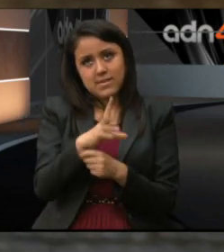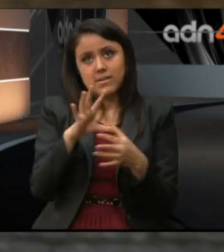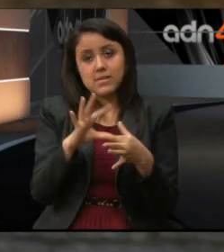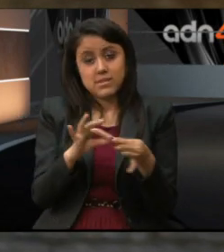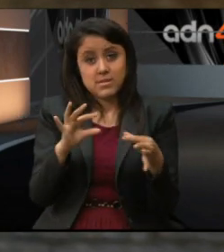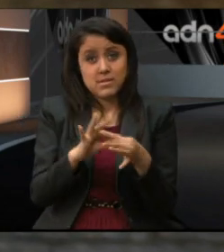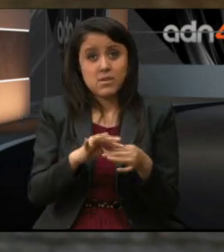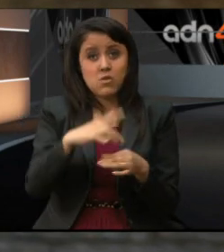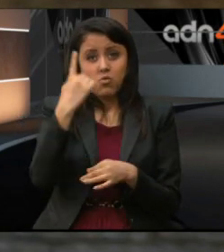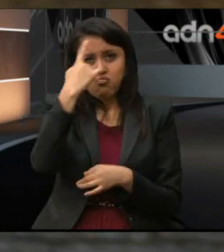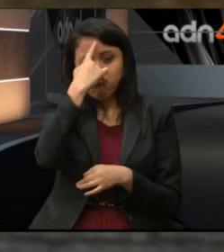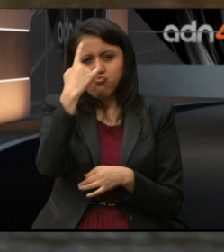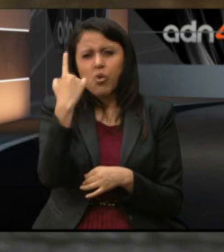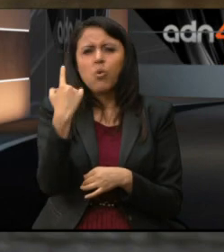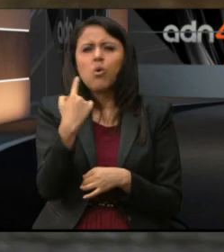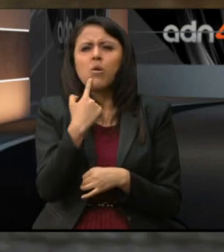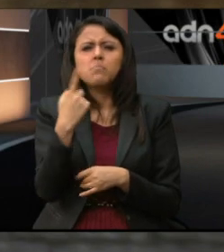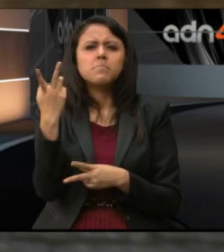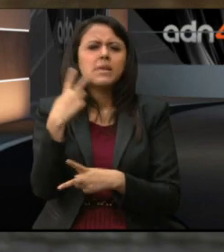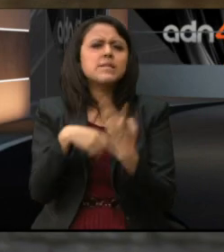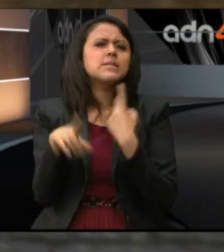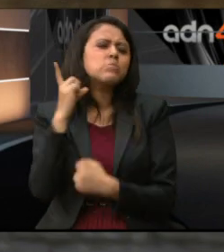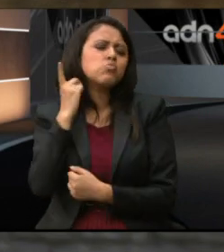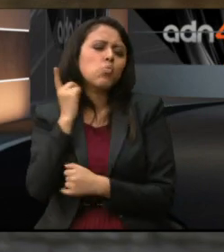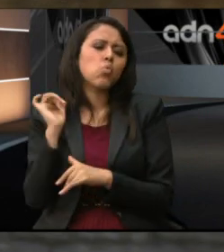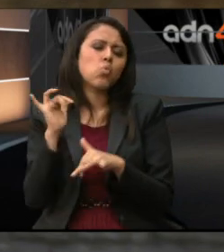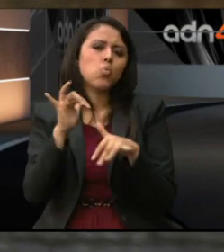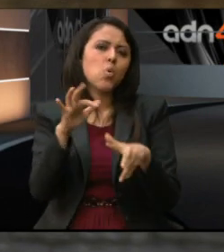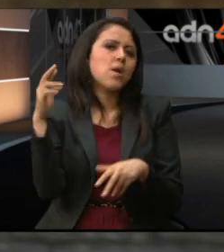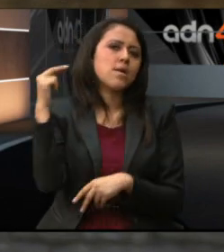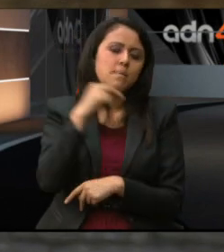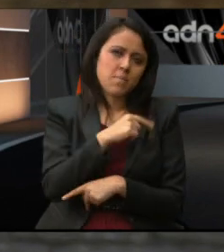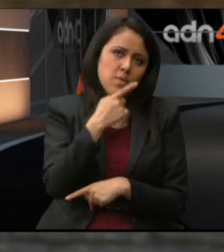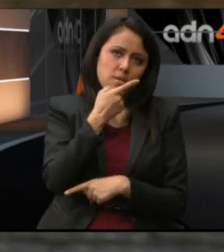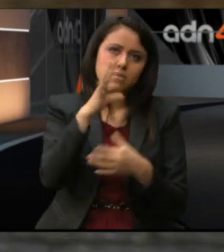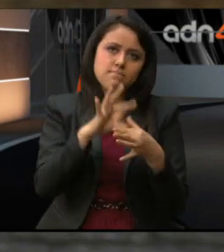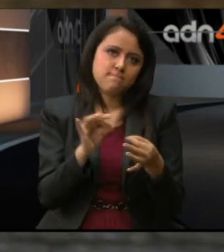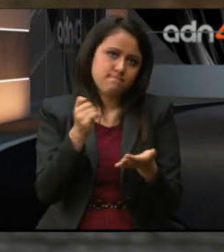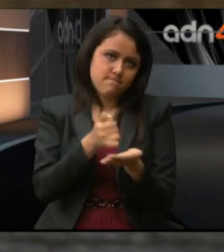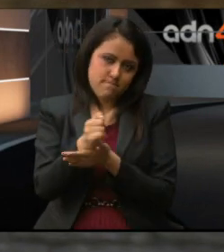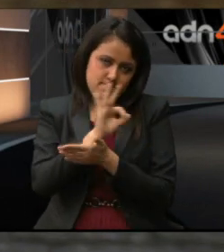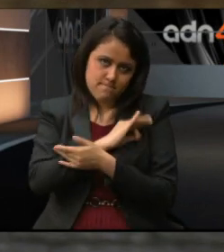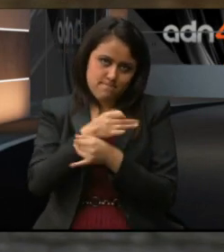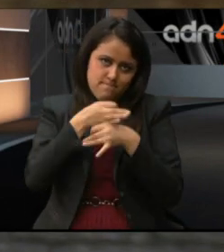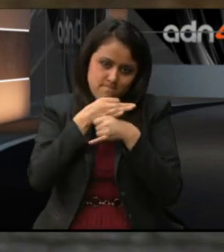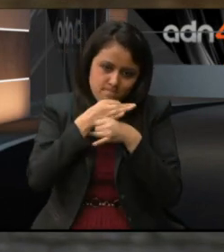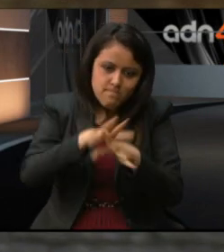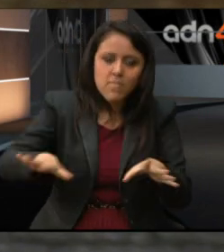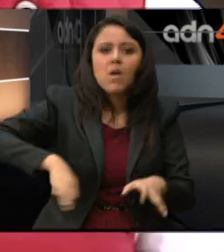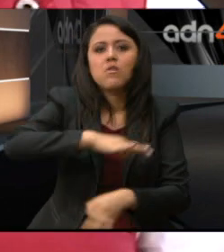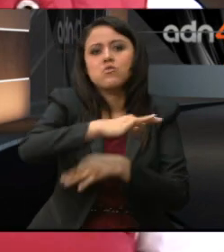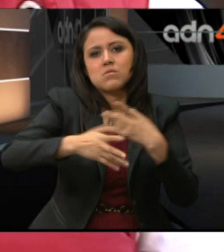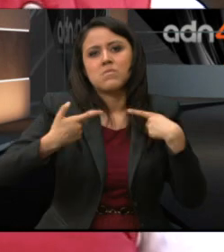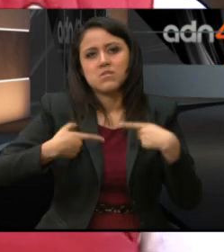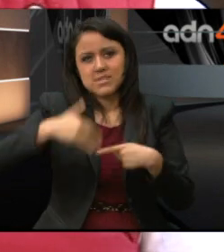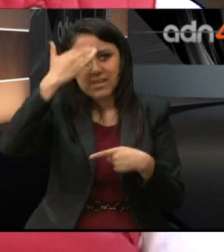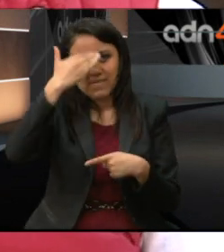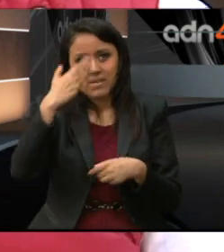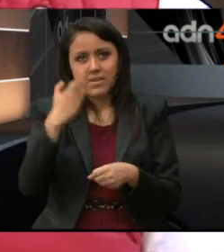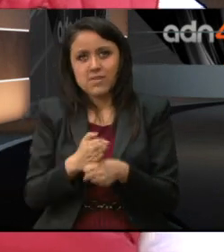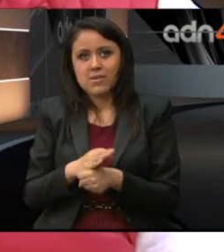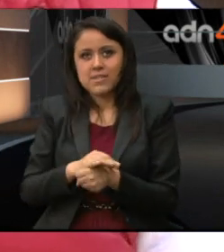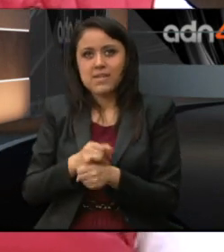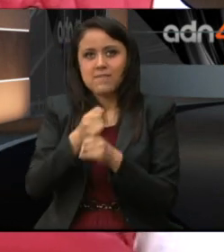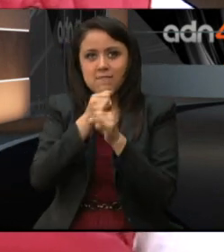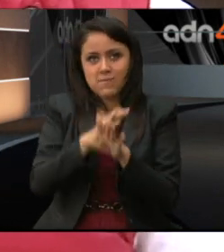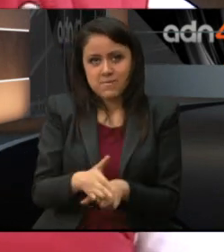duró menos de una hora. Llegaron los diputados rápidamente y así decidieron ya ofrecer esta información a los medios de comunicación. Por lo pronto, la información